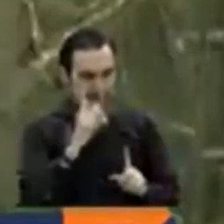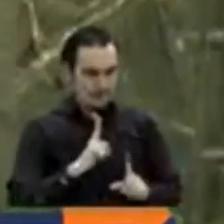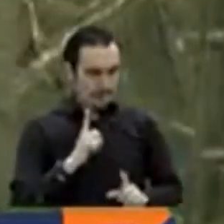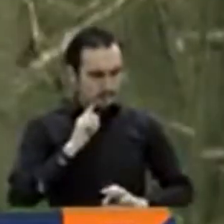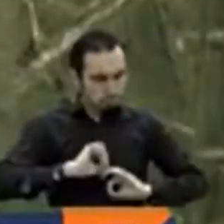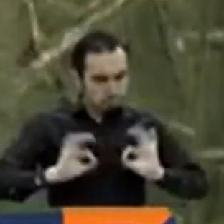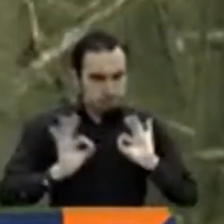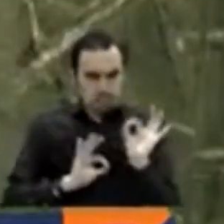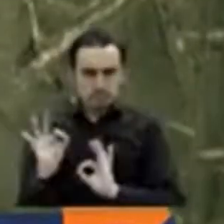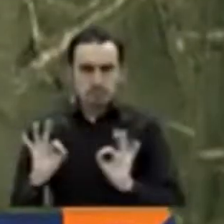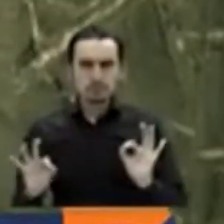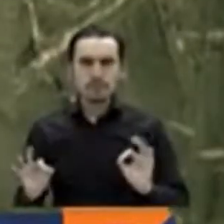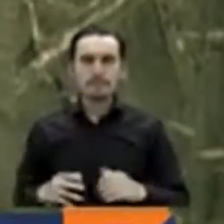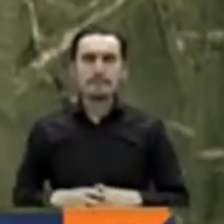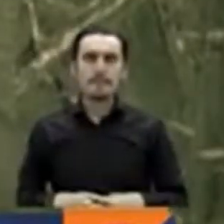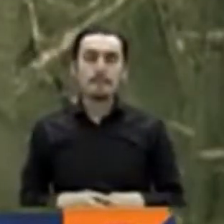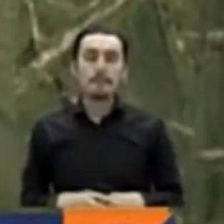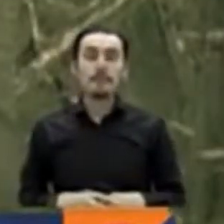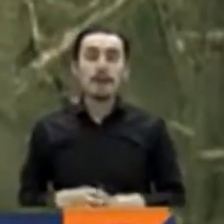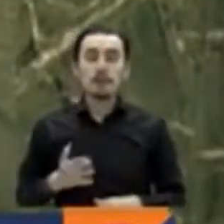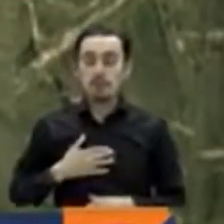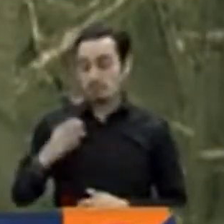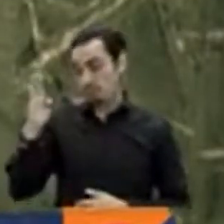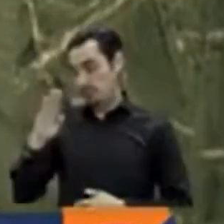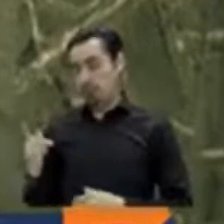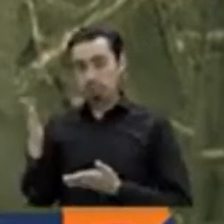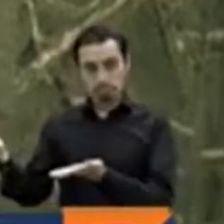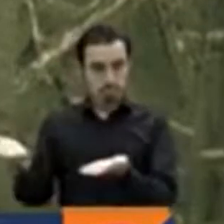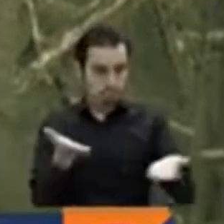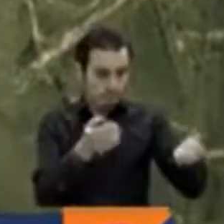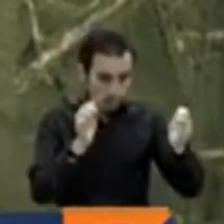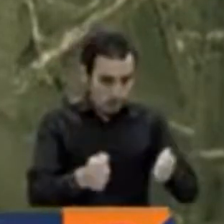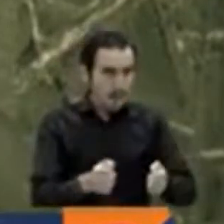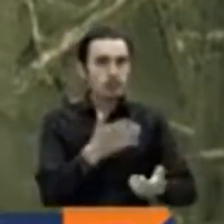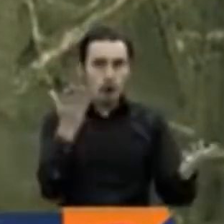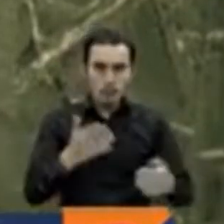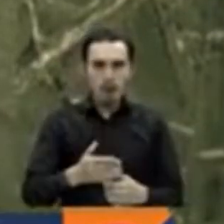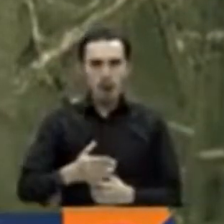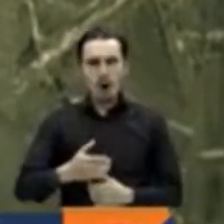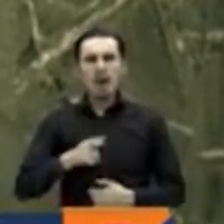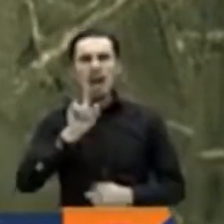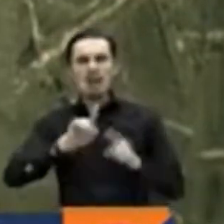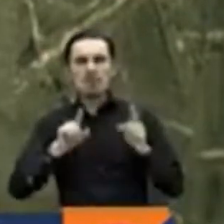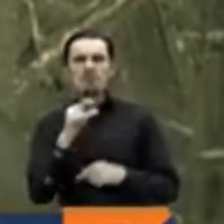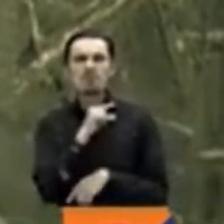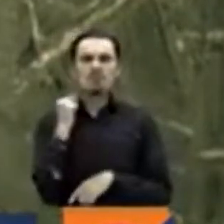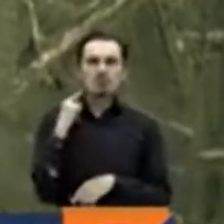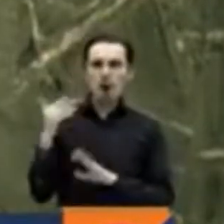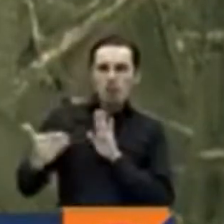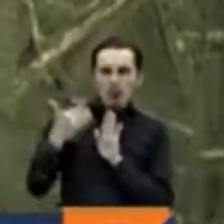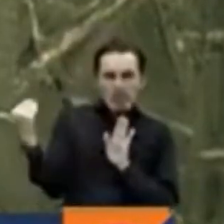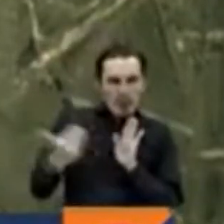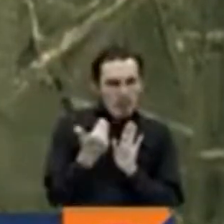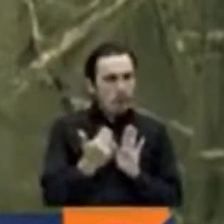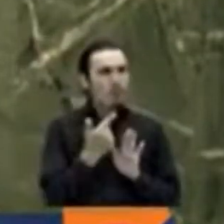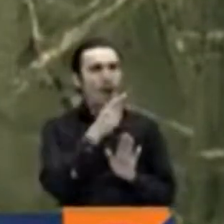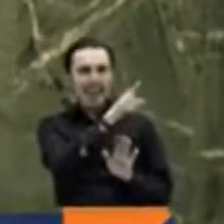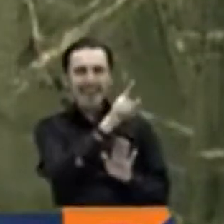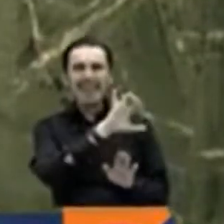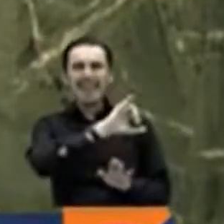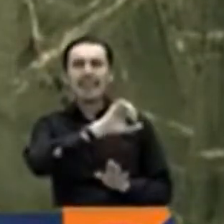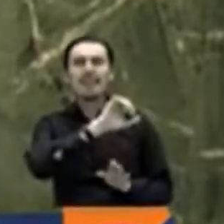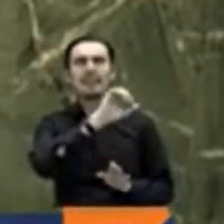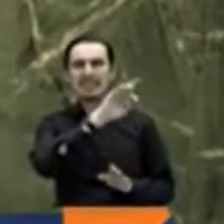líderes. Brasil abre sus puertas para recibir a sacerdotes y monjas que han sufrido una cruel persecución en Nicaragua.